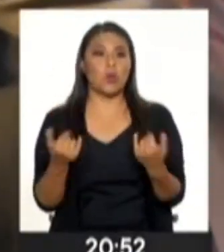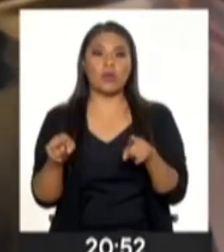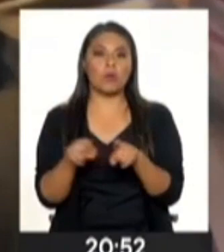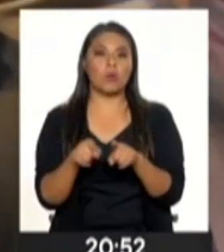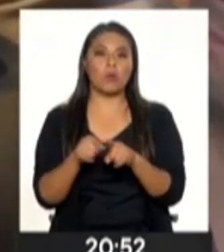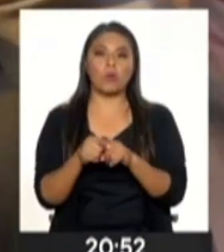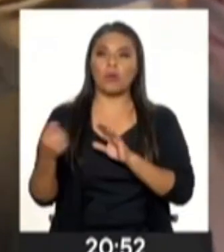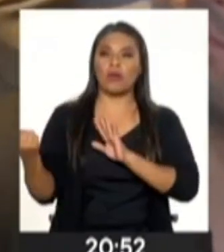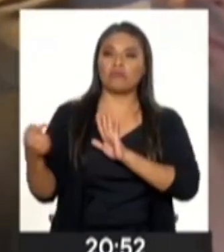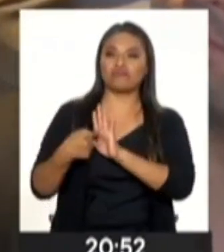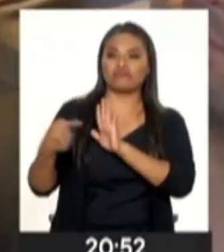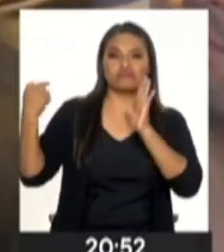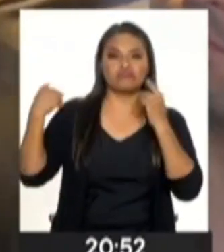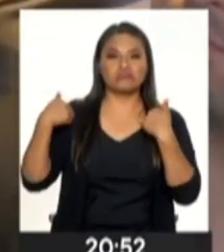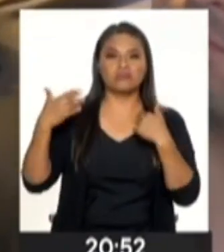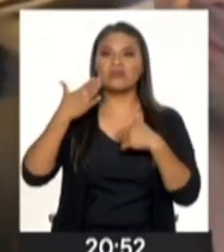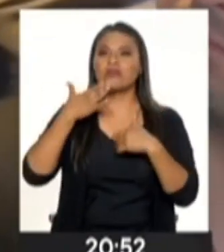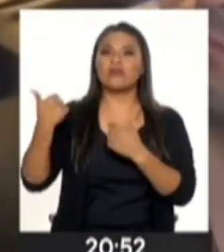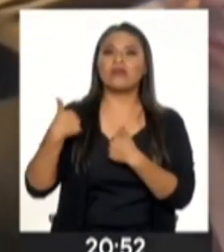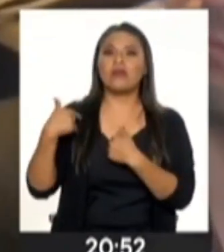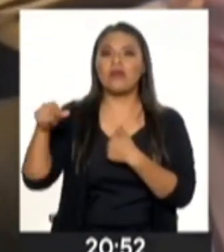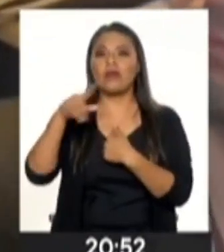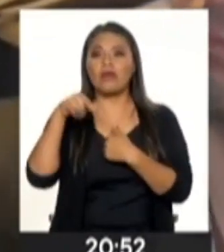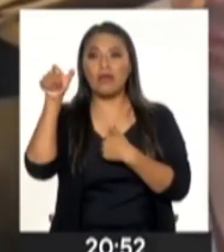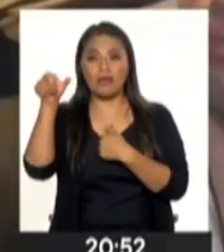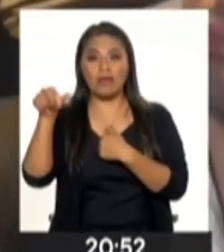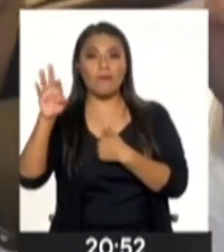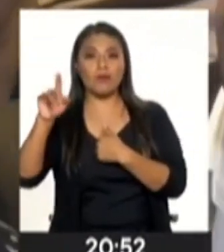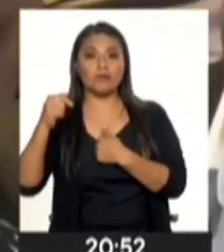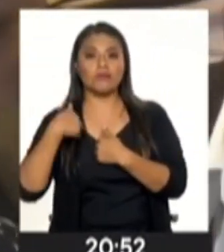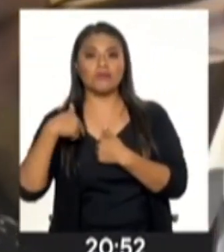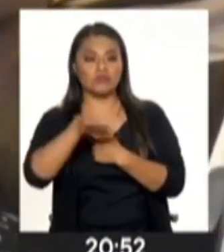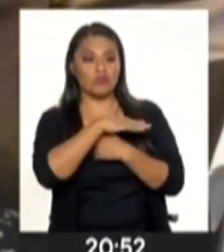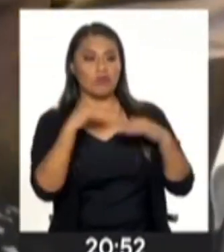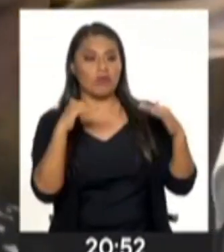esta decisión. Quien recibió esa puñalada no fue Jair Bolsonaro, fue la democracia brasileña.